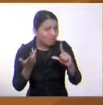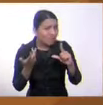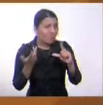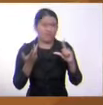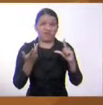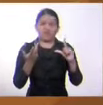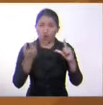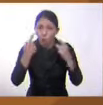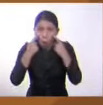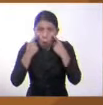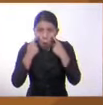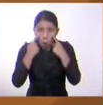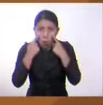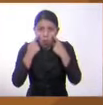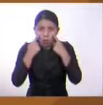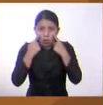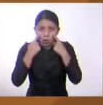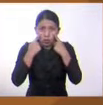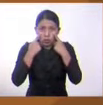unas hojas.